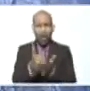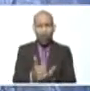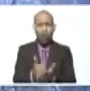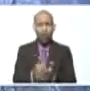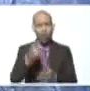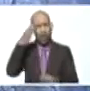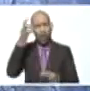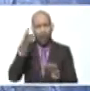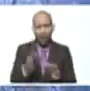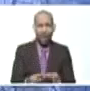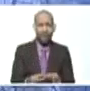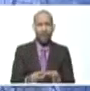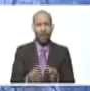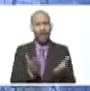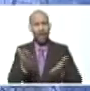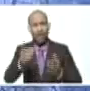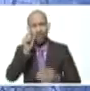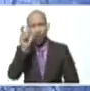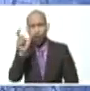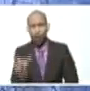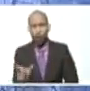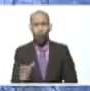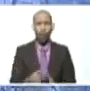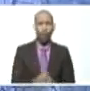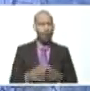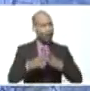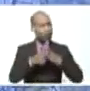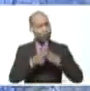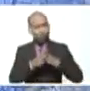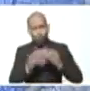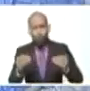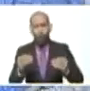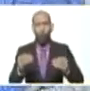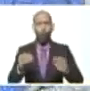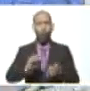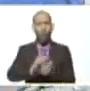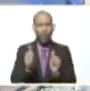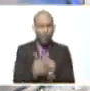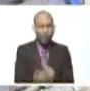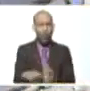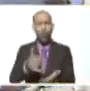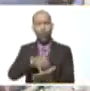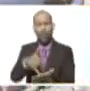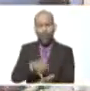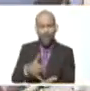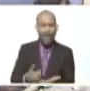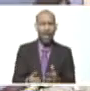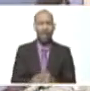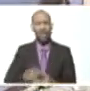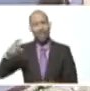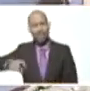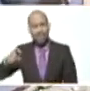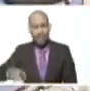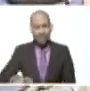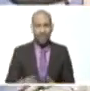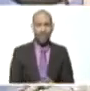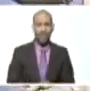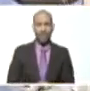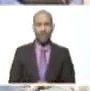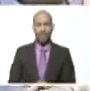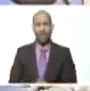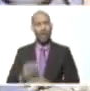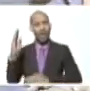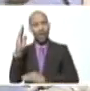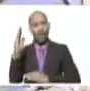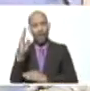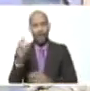misericordiosos. Servir al hombre en todas sus condiciones, en todas sus debilidades, en todas sus necesidades. La